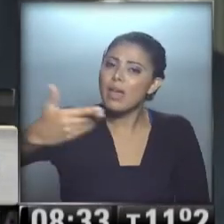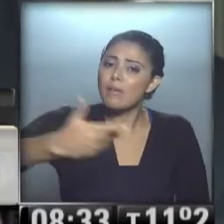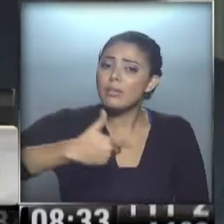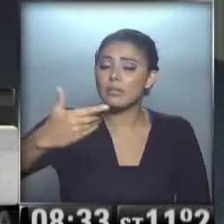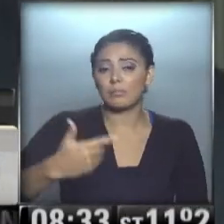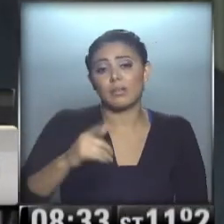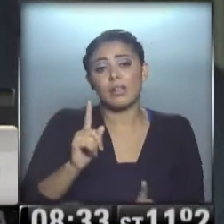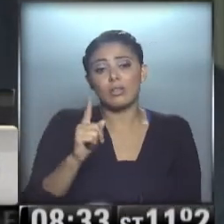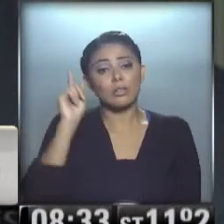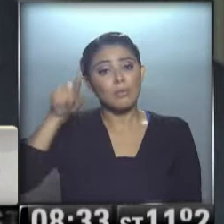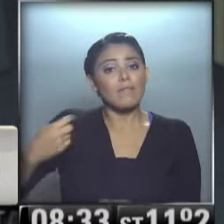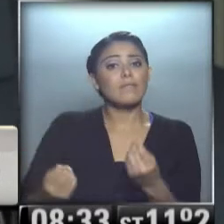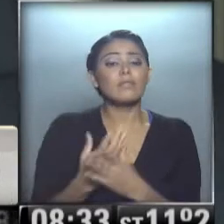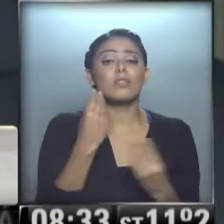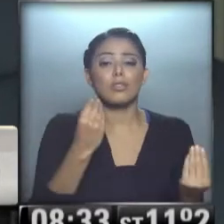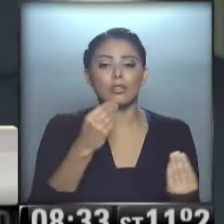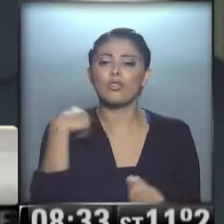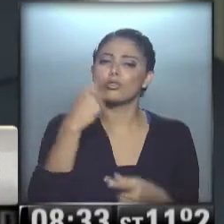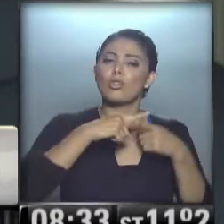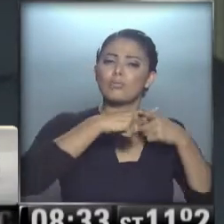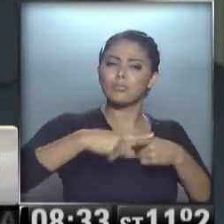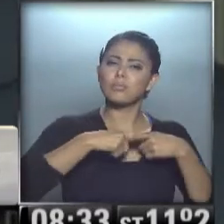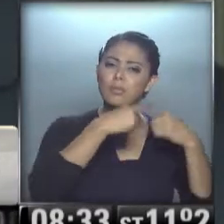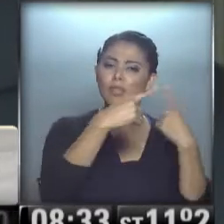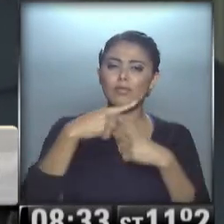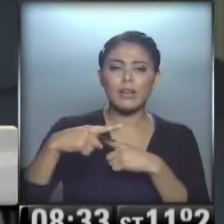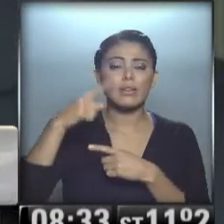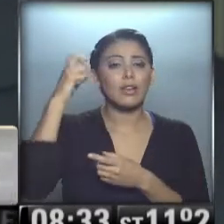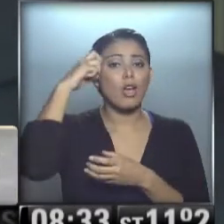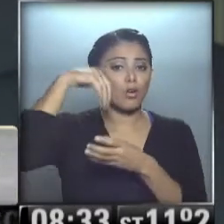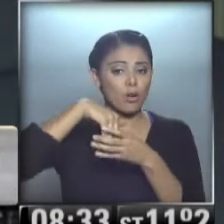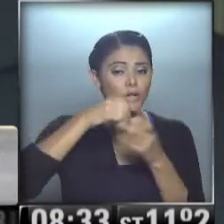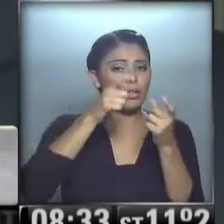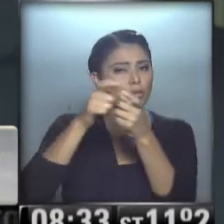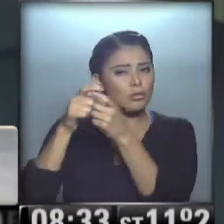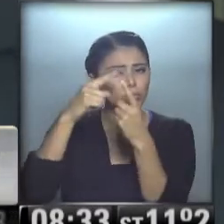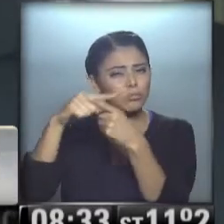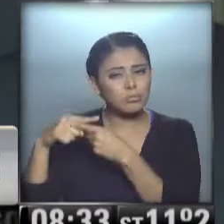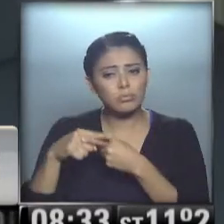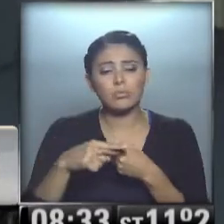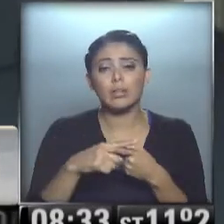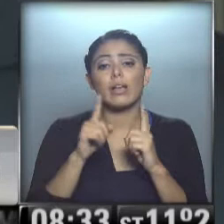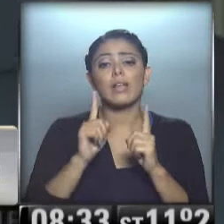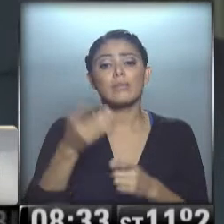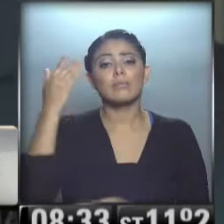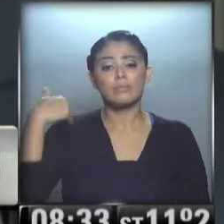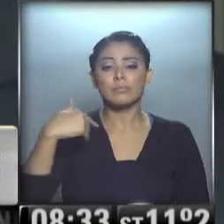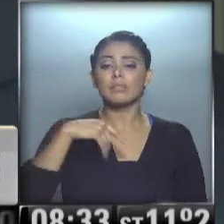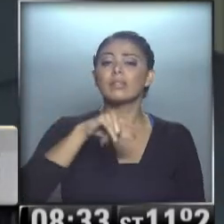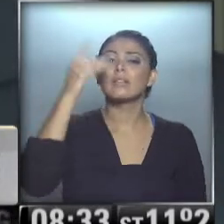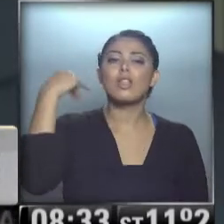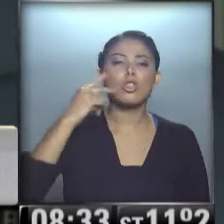que esto surge también de debates que venimos haciendo en el Congreso también, ¿no? Con el debate que fue la despenalización